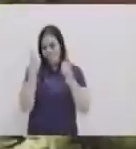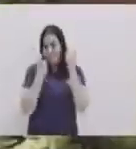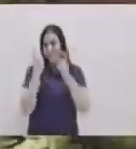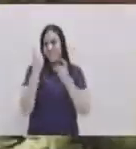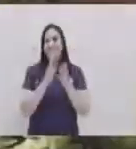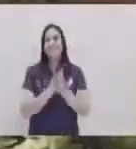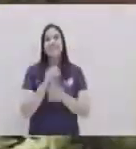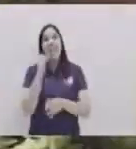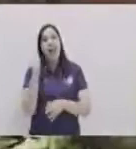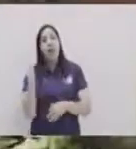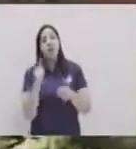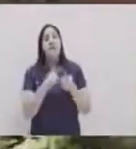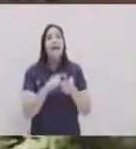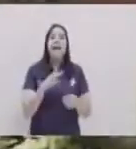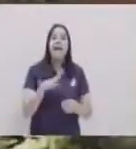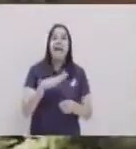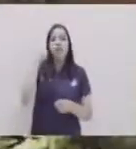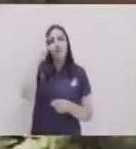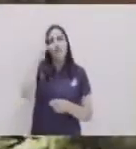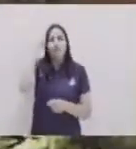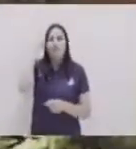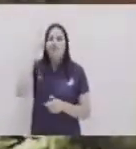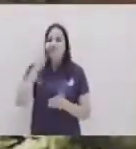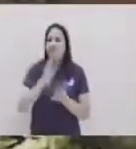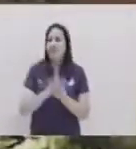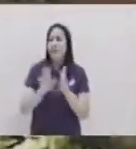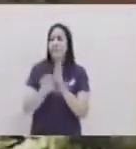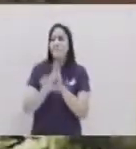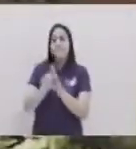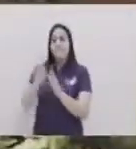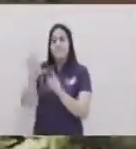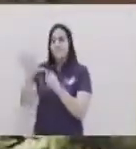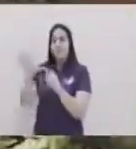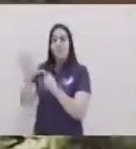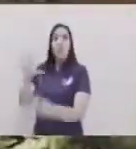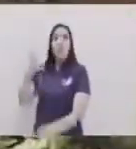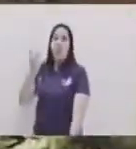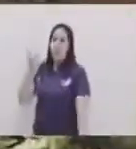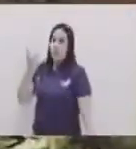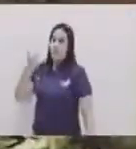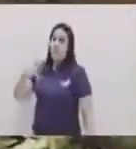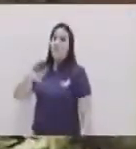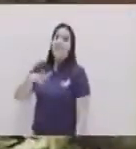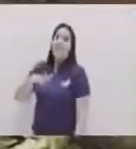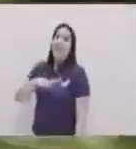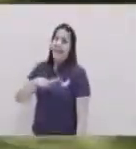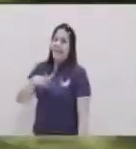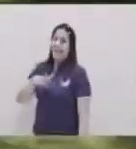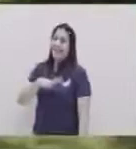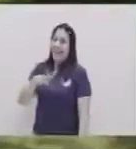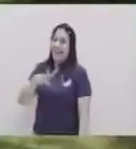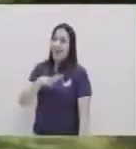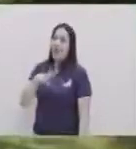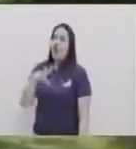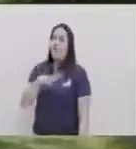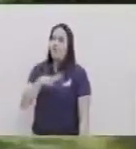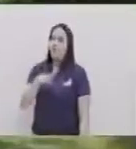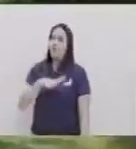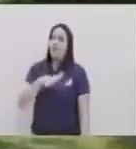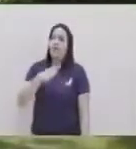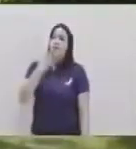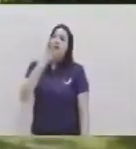siguiente, tengo sueño. La palma de la mano viendo hacia el piso, nuestro dedo pulgar toca el pecho, tengo